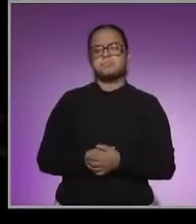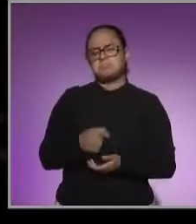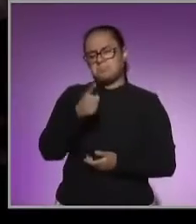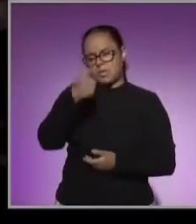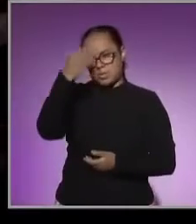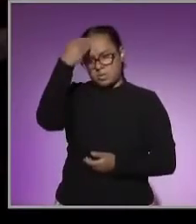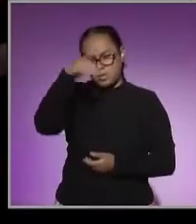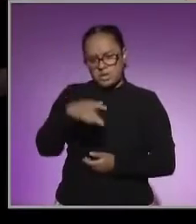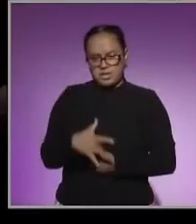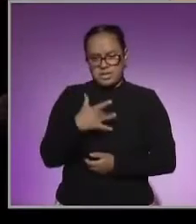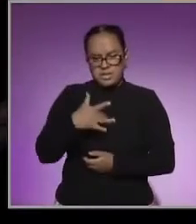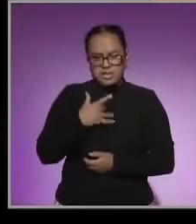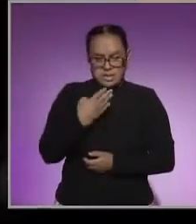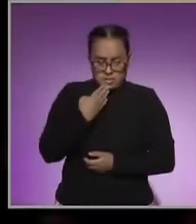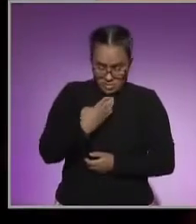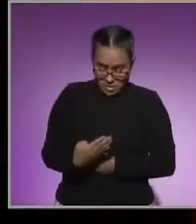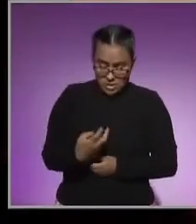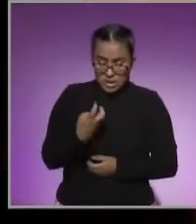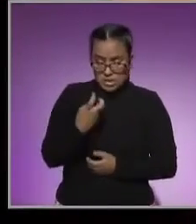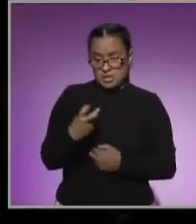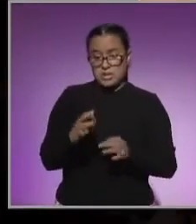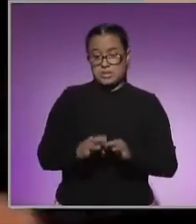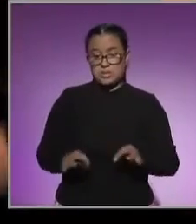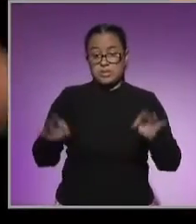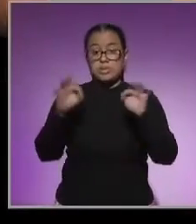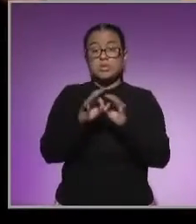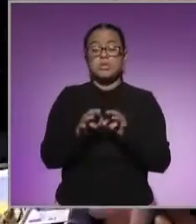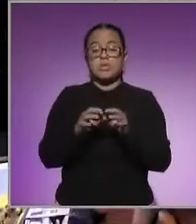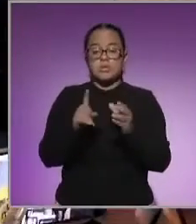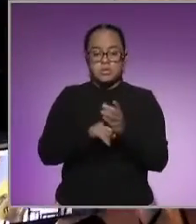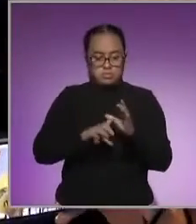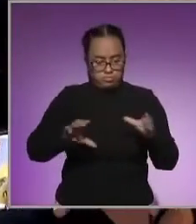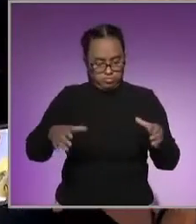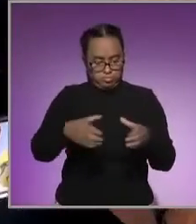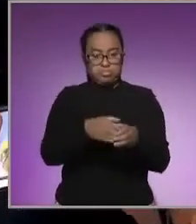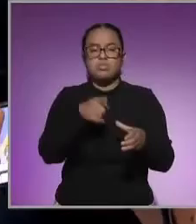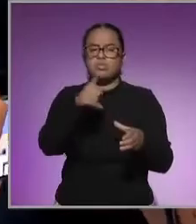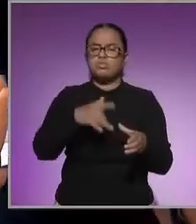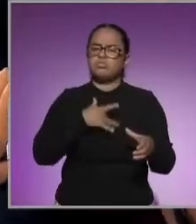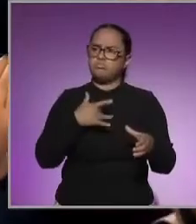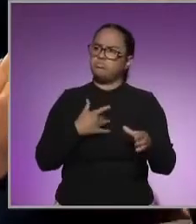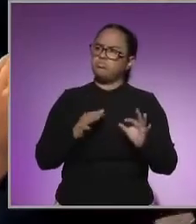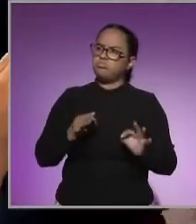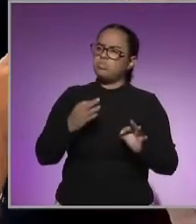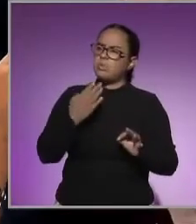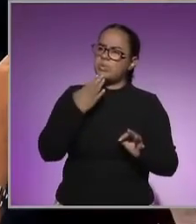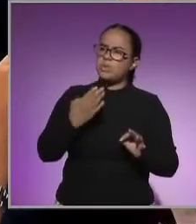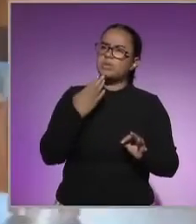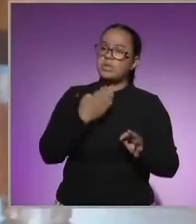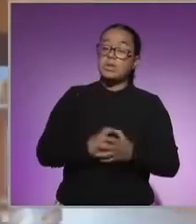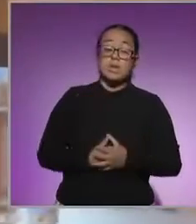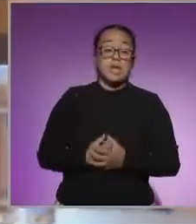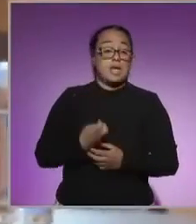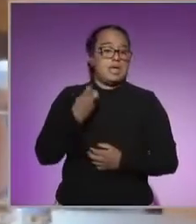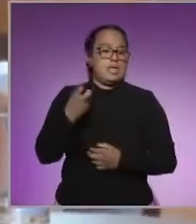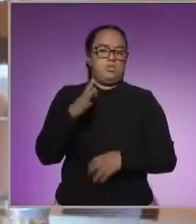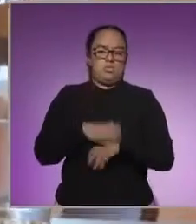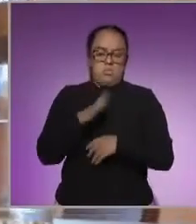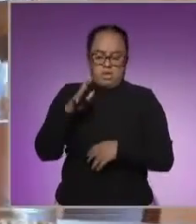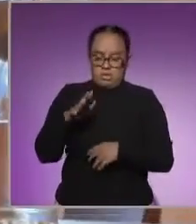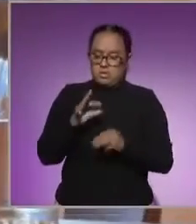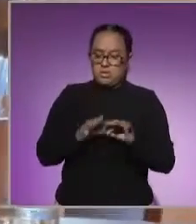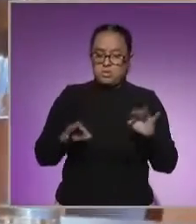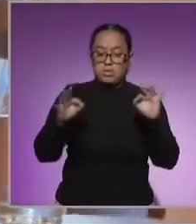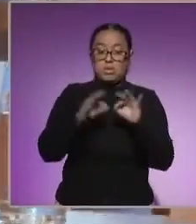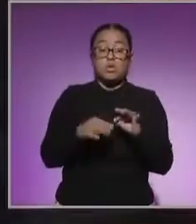sabes no sentirse bien también es muy importante que estés en una atmósfera en la que te sientas bien si esto es lo más importante